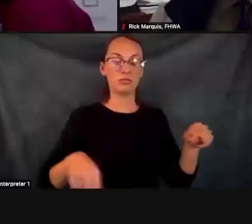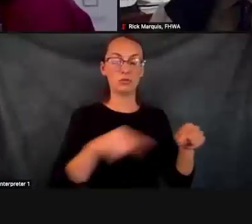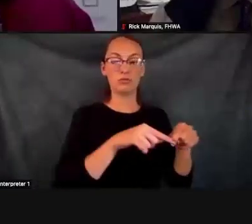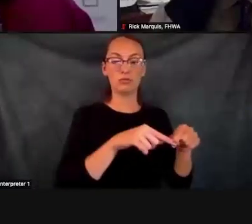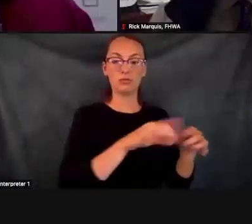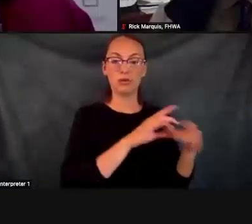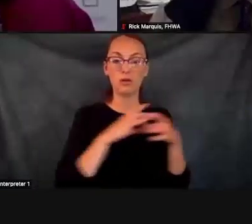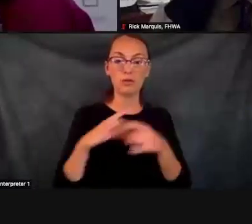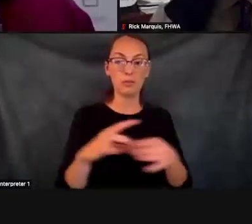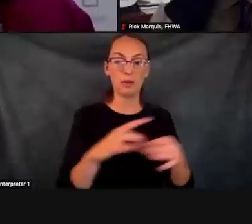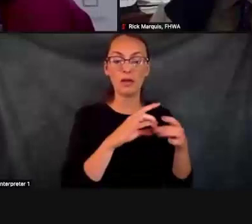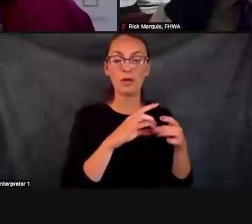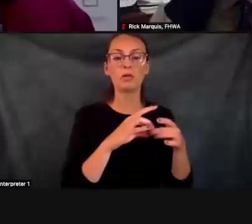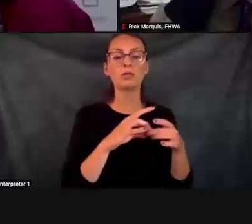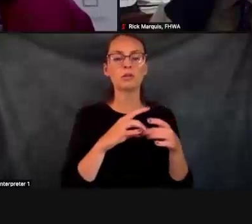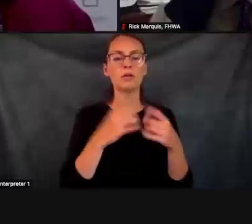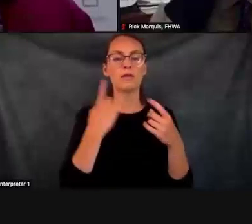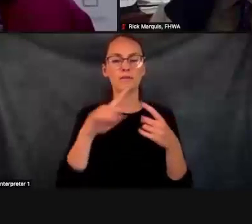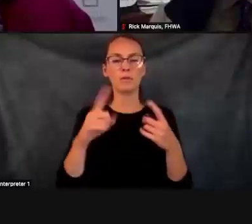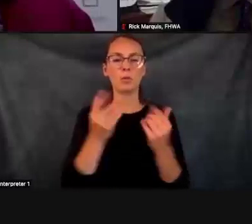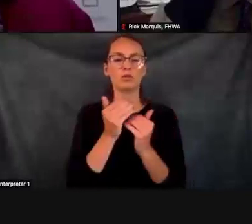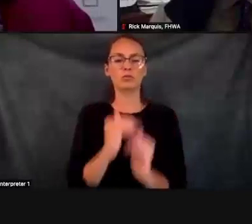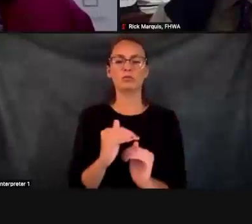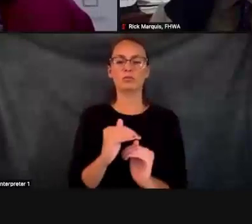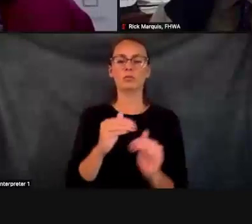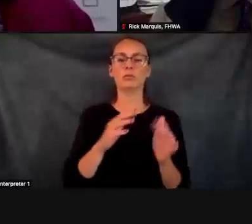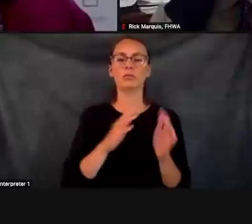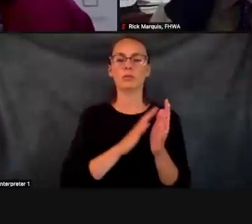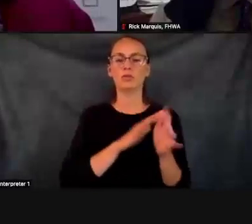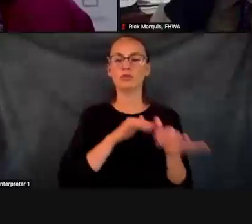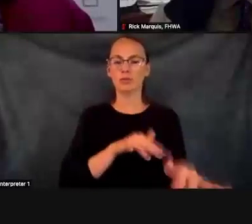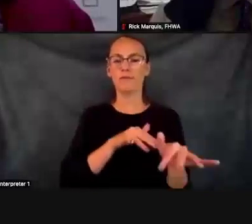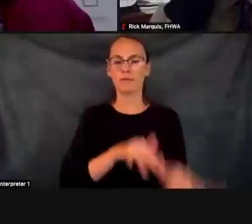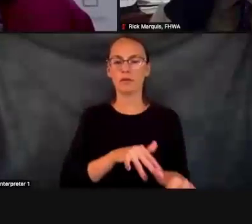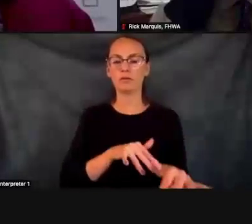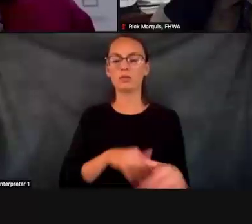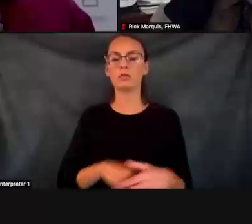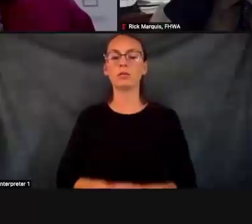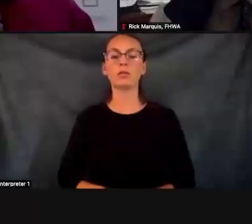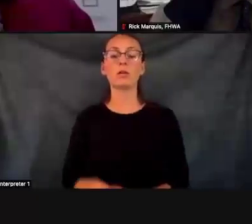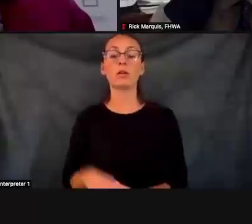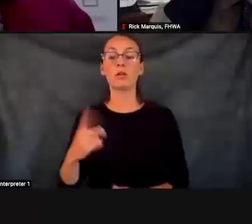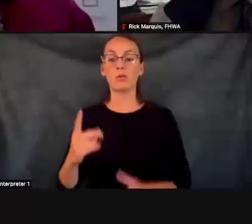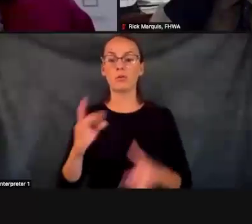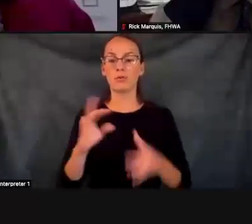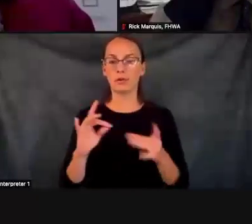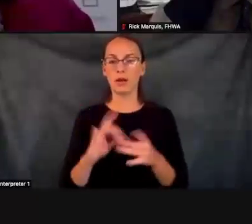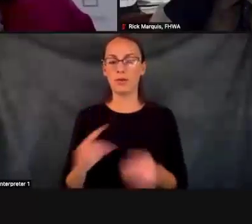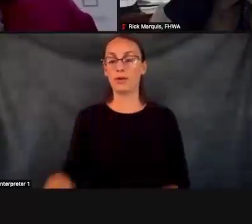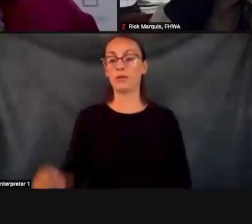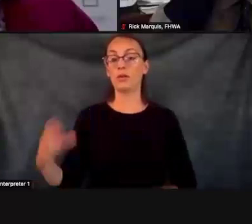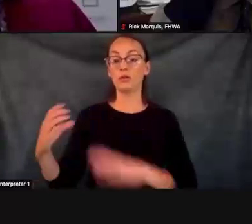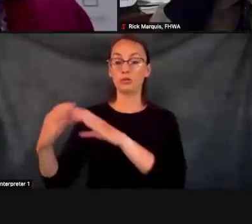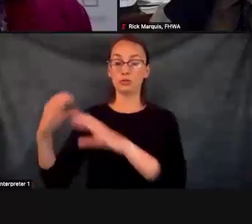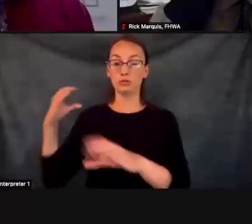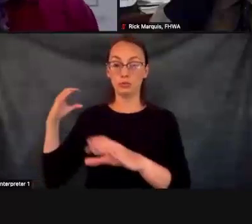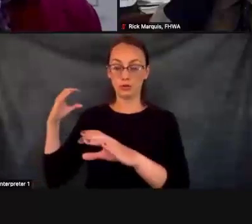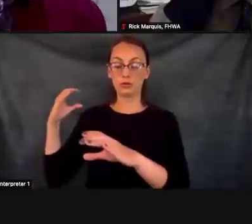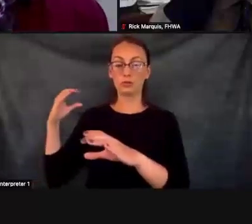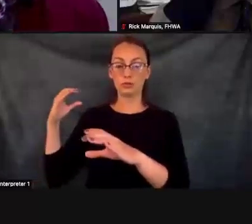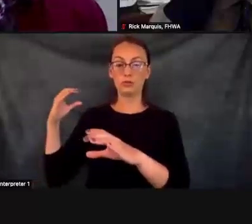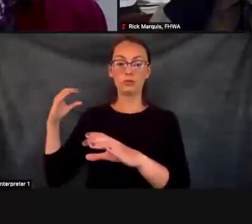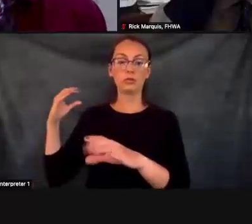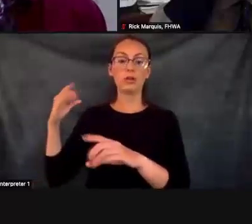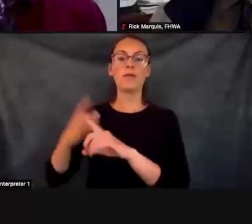velocidad, rotondas, etcétera. Un punto en particular con el Departamento de Transporte